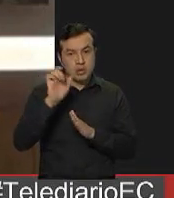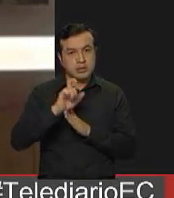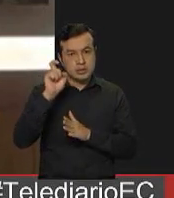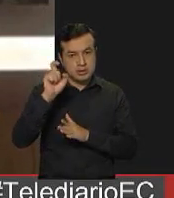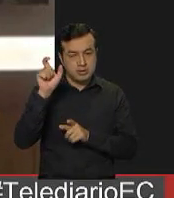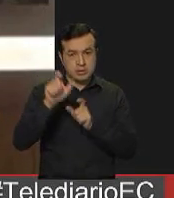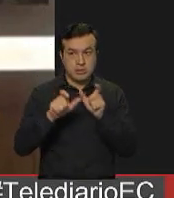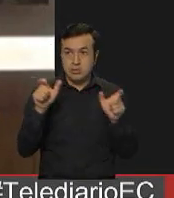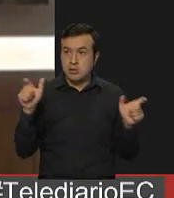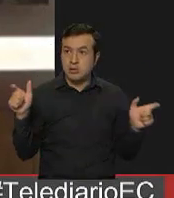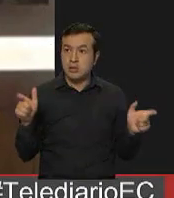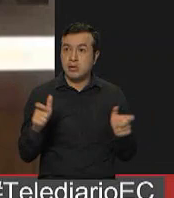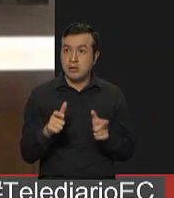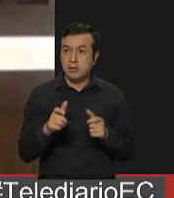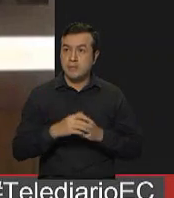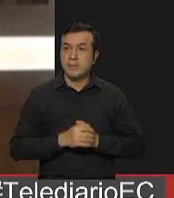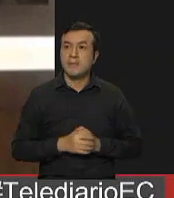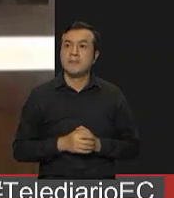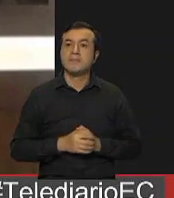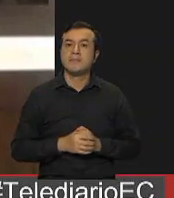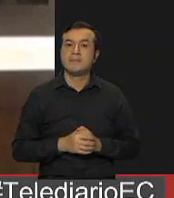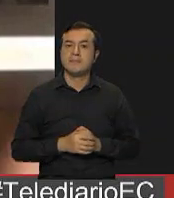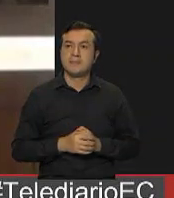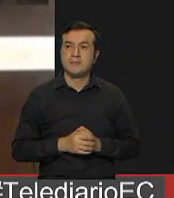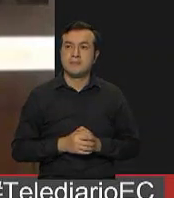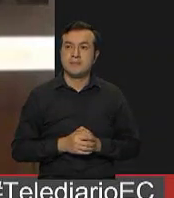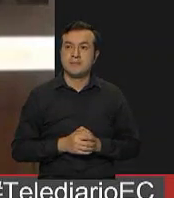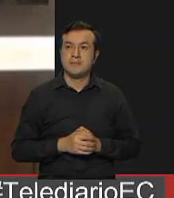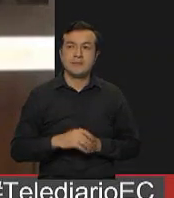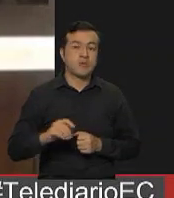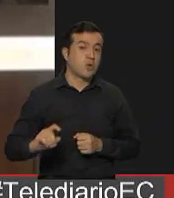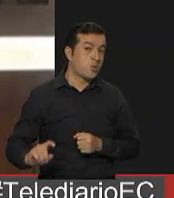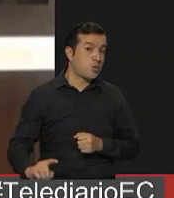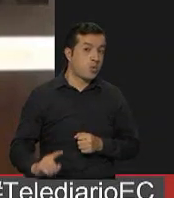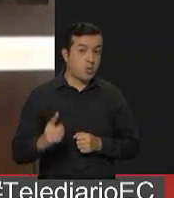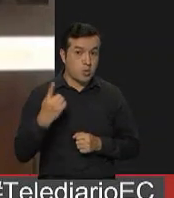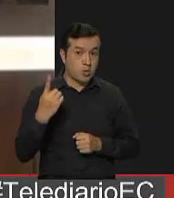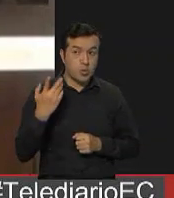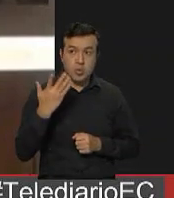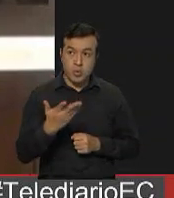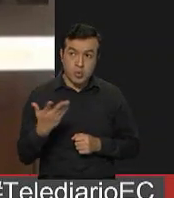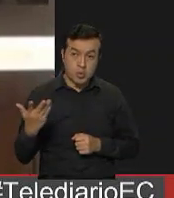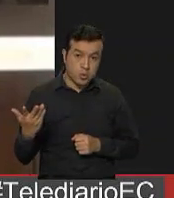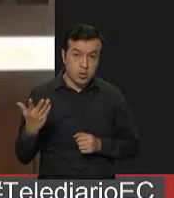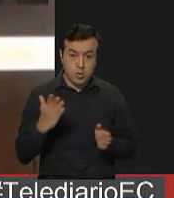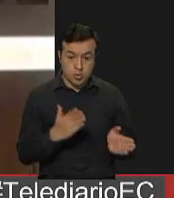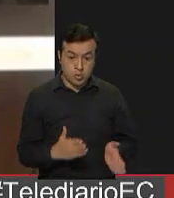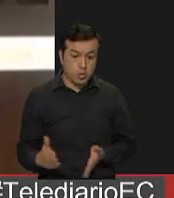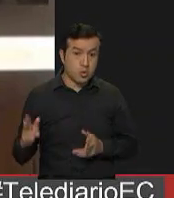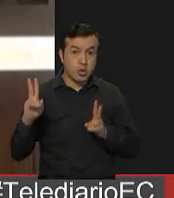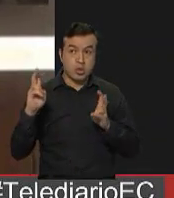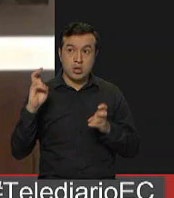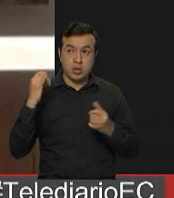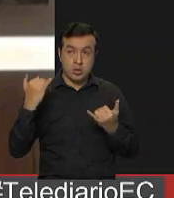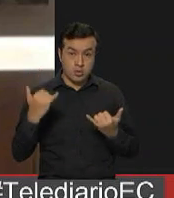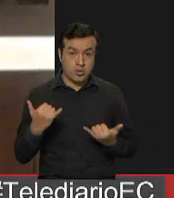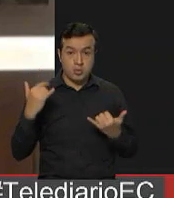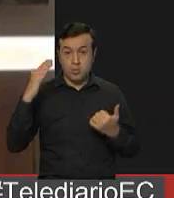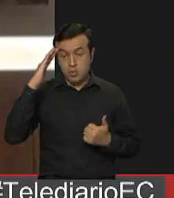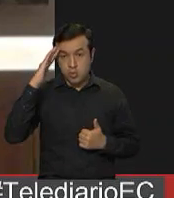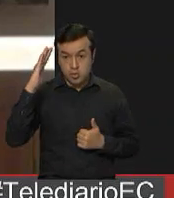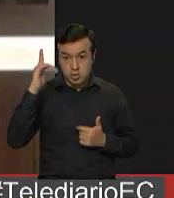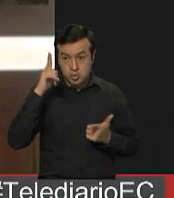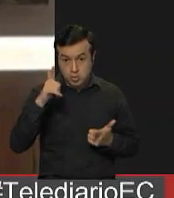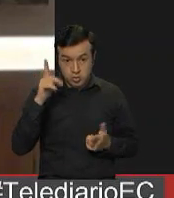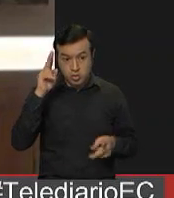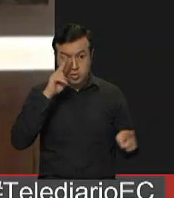la recuperación efectiva, como lo dijiste hace un minuto, no solamente fiscal, que es la parte acusadora, policía, que tiene